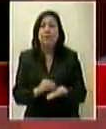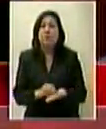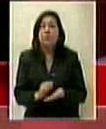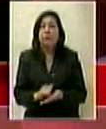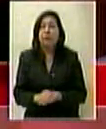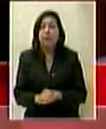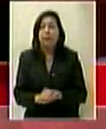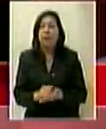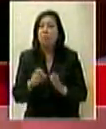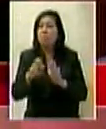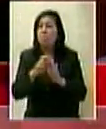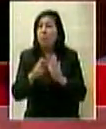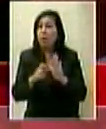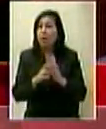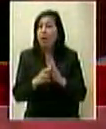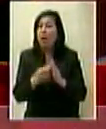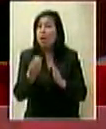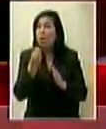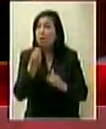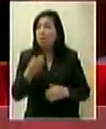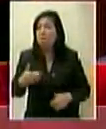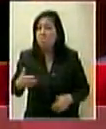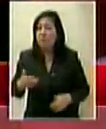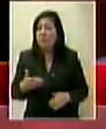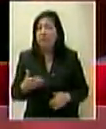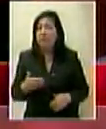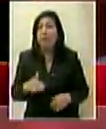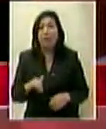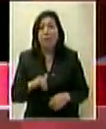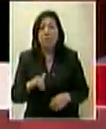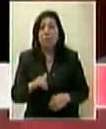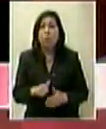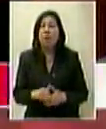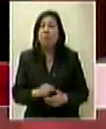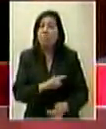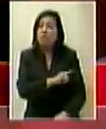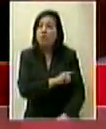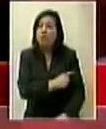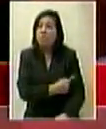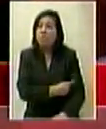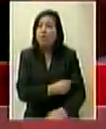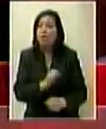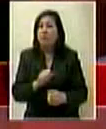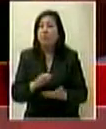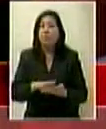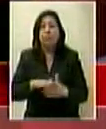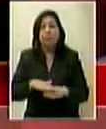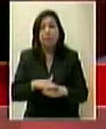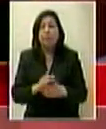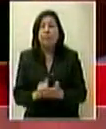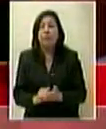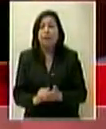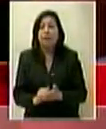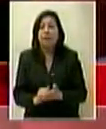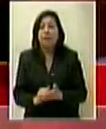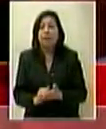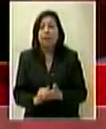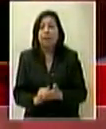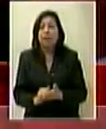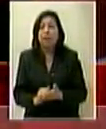es el programa A Comer Pescado. De igual manera, vamos a fortalecer la autoridad sanitaria,